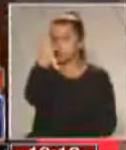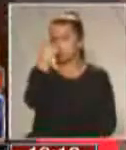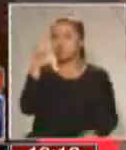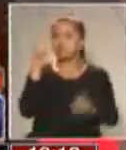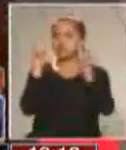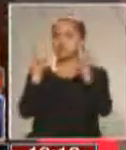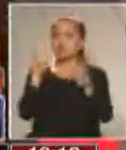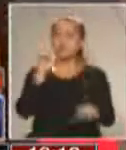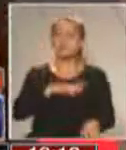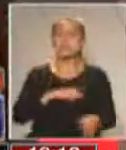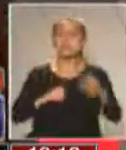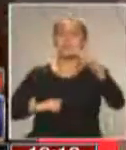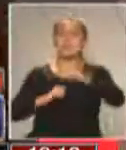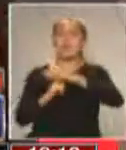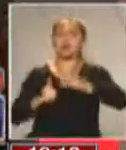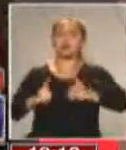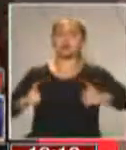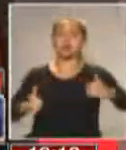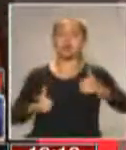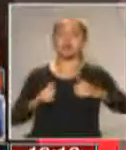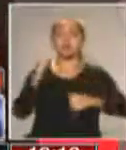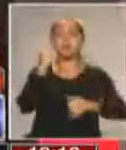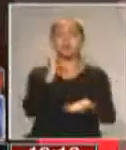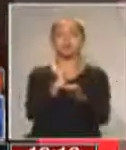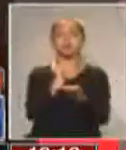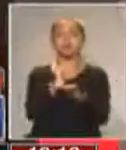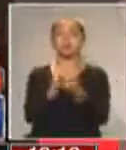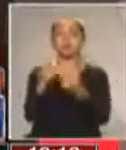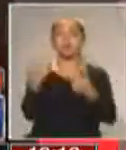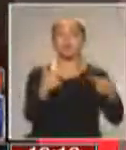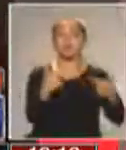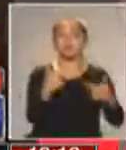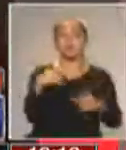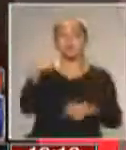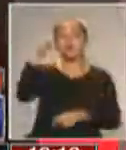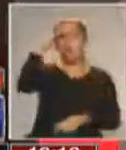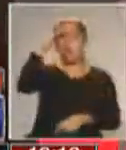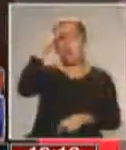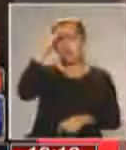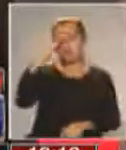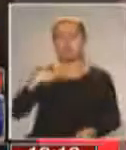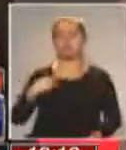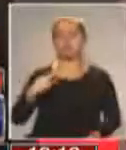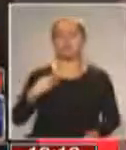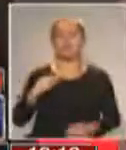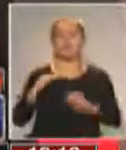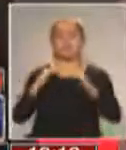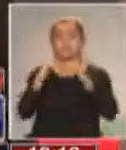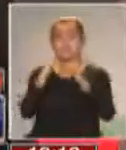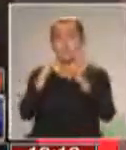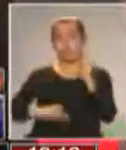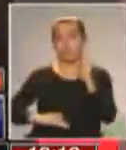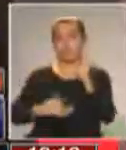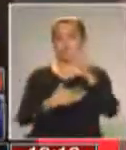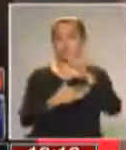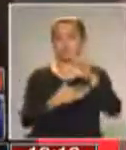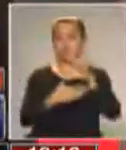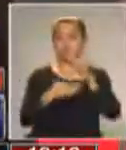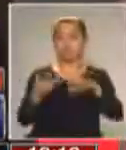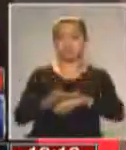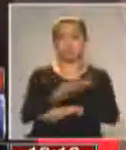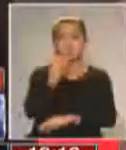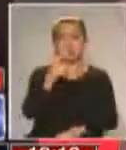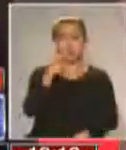en día, las autoridades y las instituciones políticas en general cuentan con una confianza ciudadana muy baja, de las más bajas de América Latina. Y eso es grave,